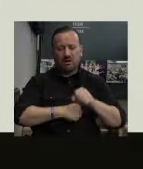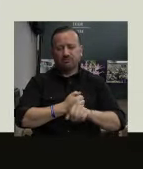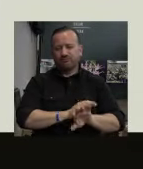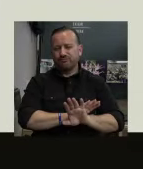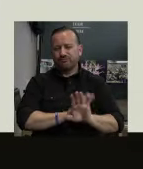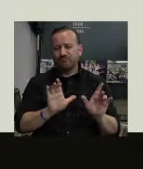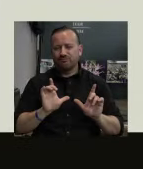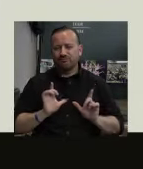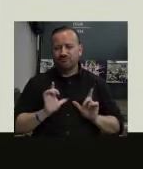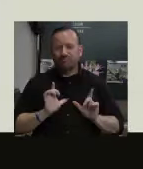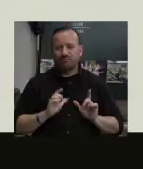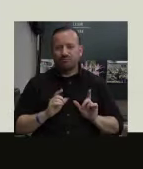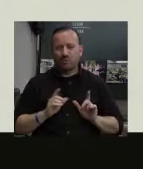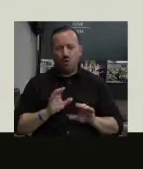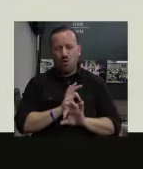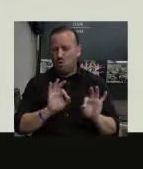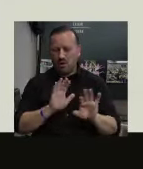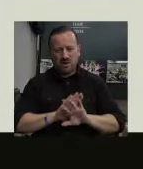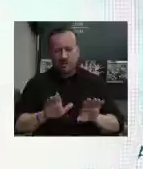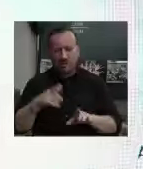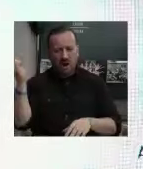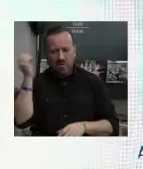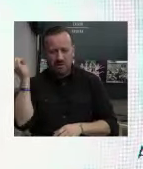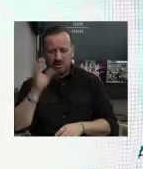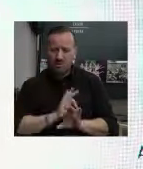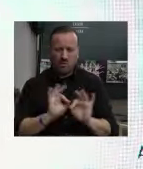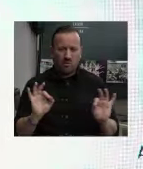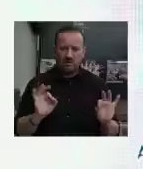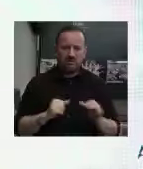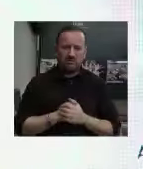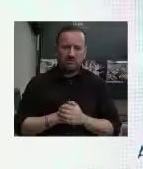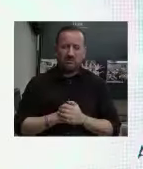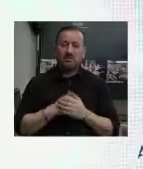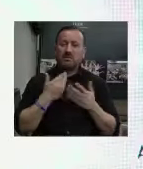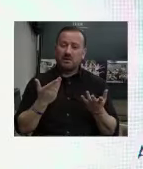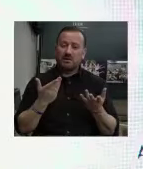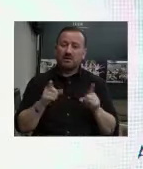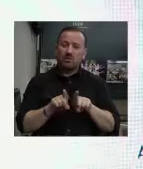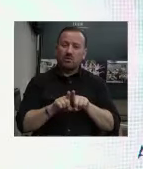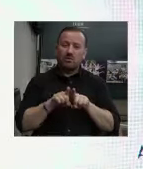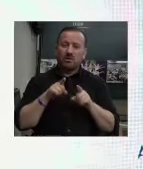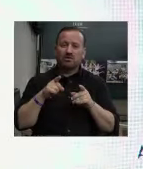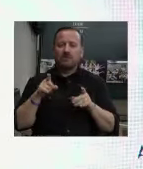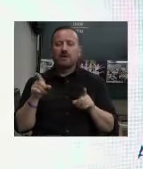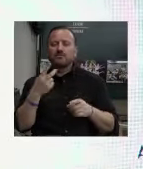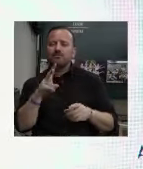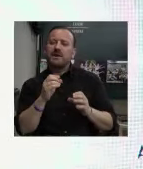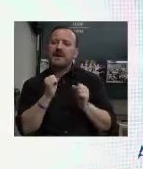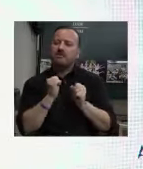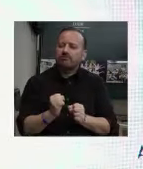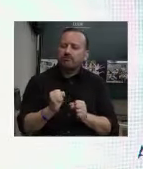año nunca nunca termina uno de aprender esa es una capacidad que hay que